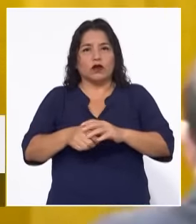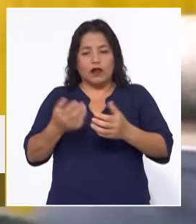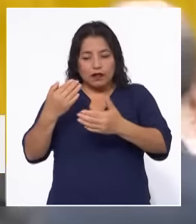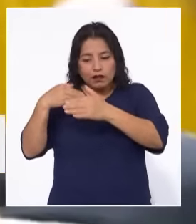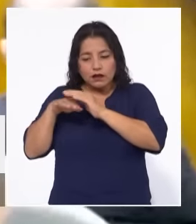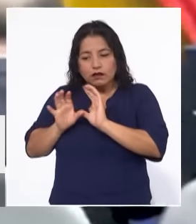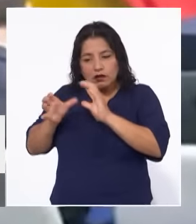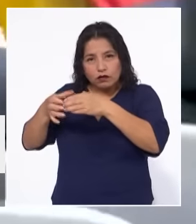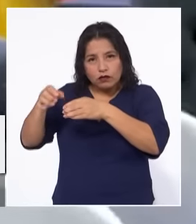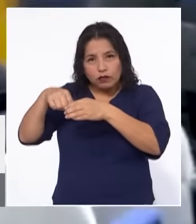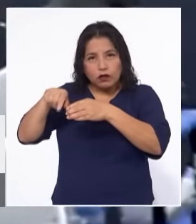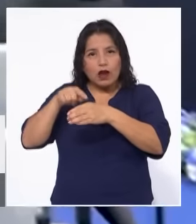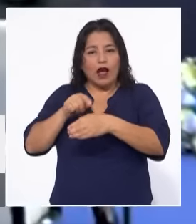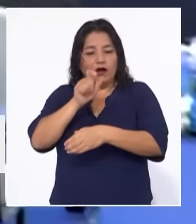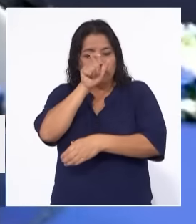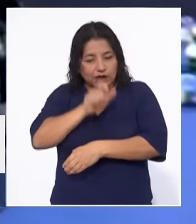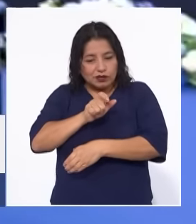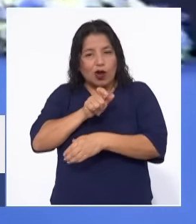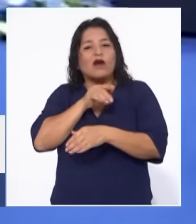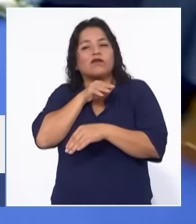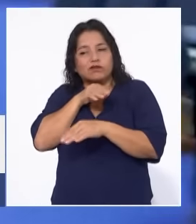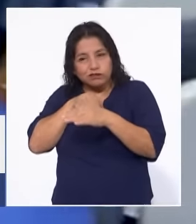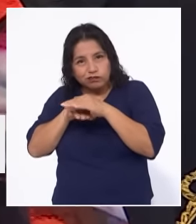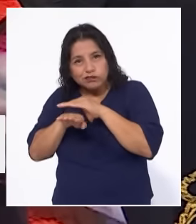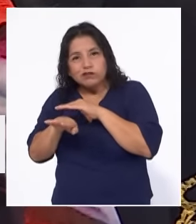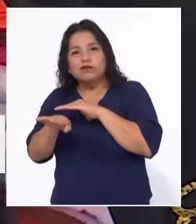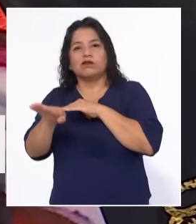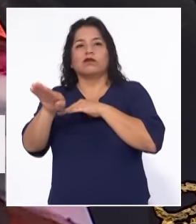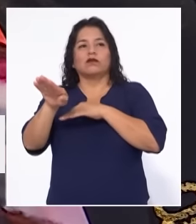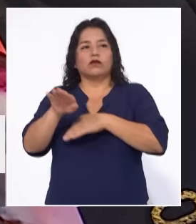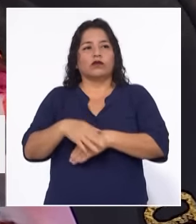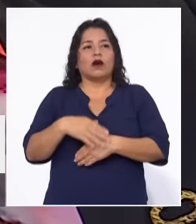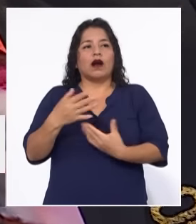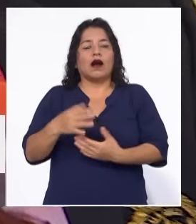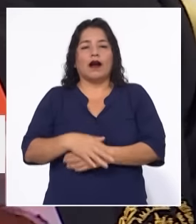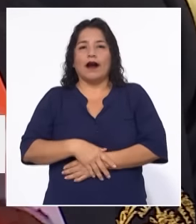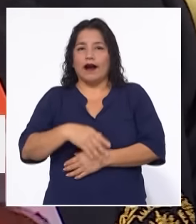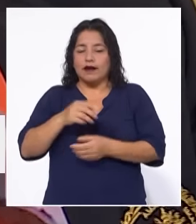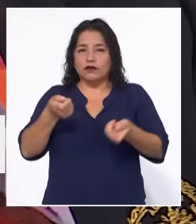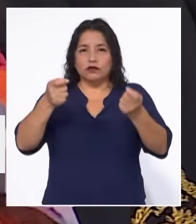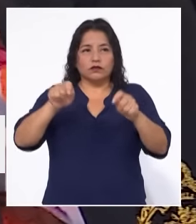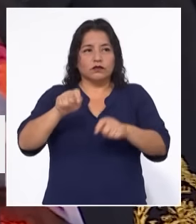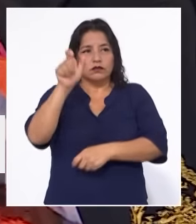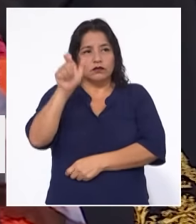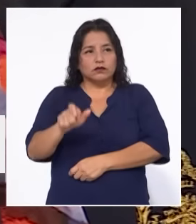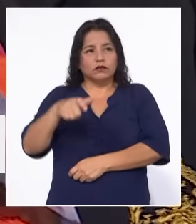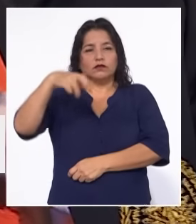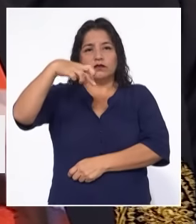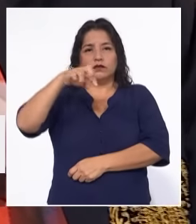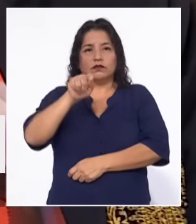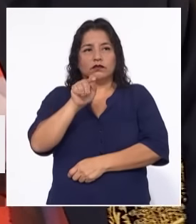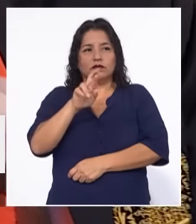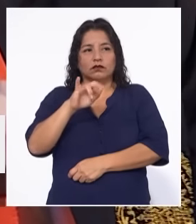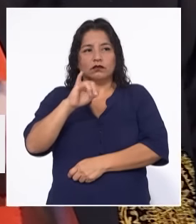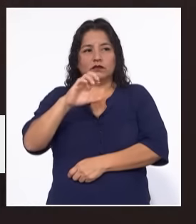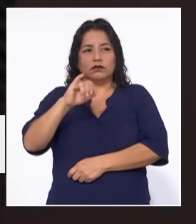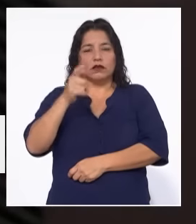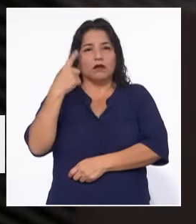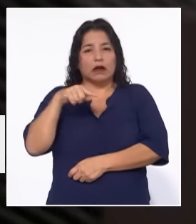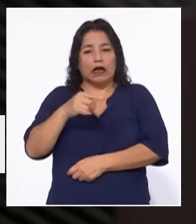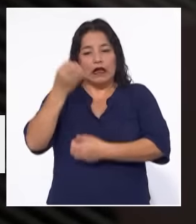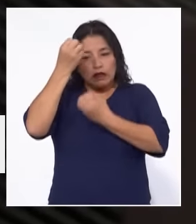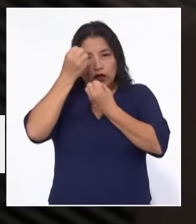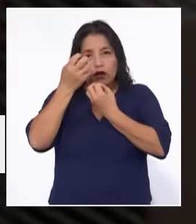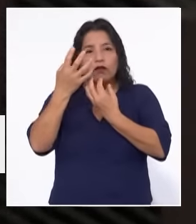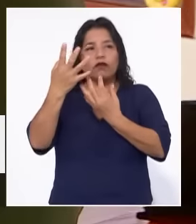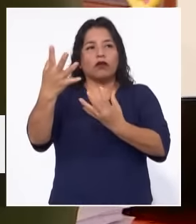investigación se habría introducido un personaje cercano a la suspendida exfiscal de la Nación, Patricia Benavides, con la finalidad de informar sobre